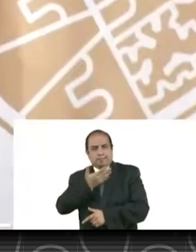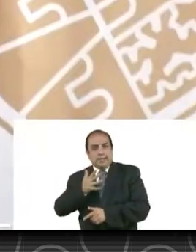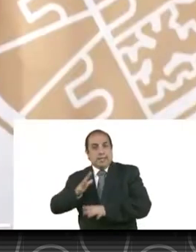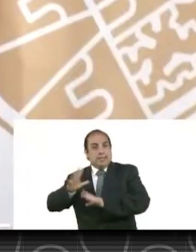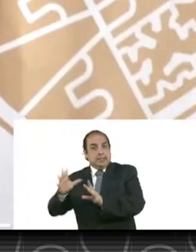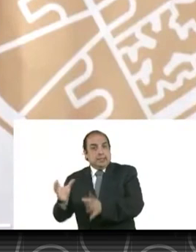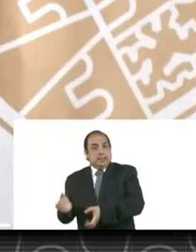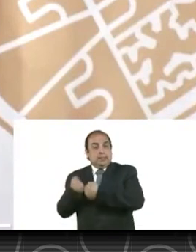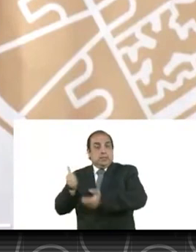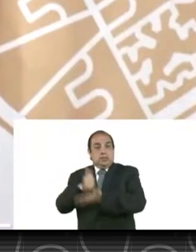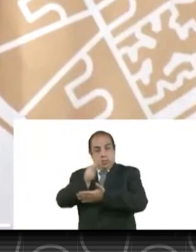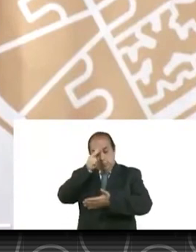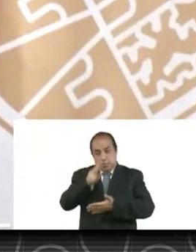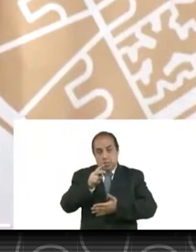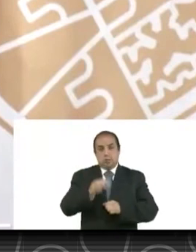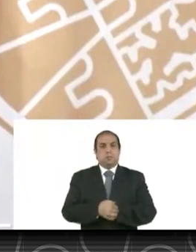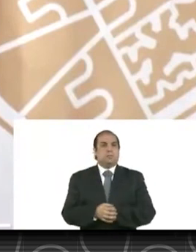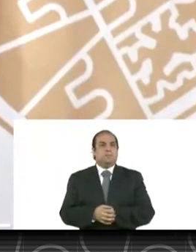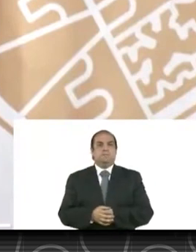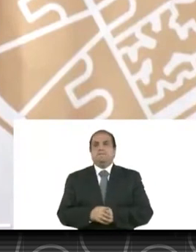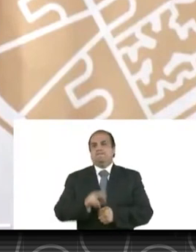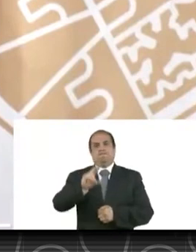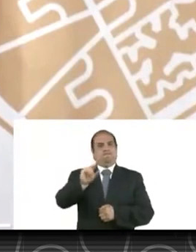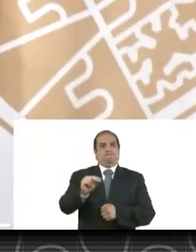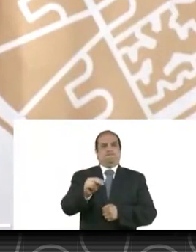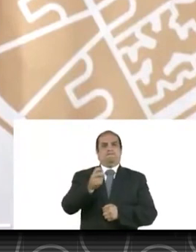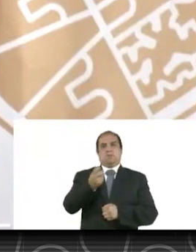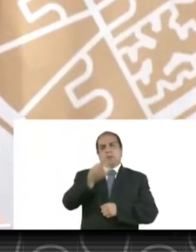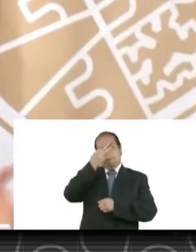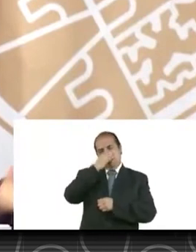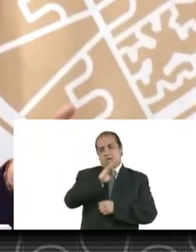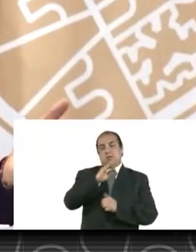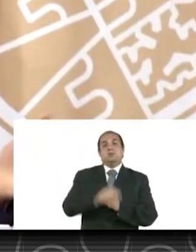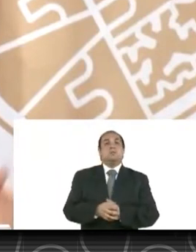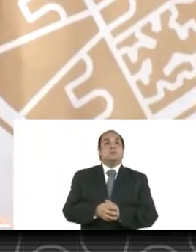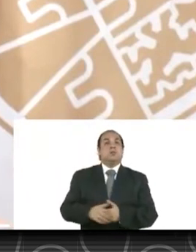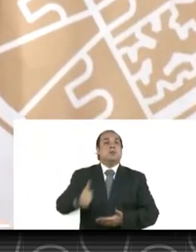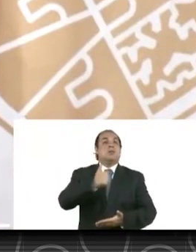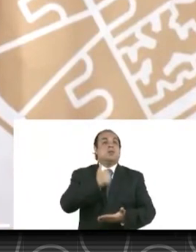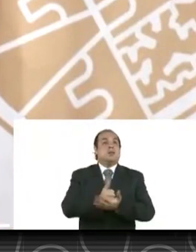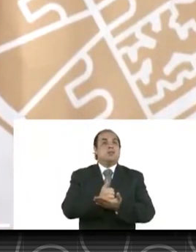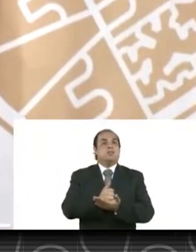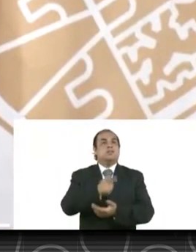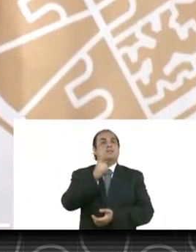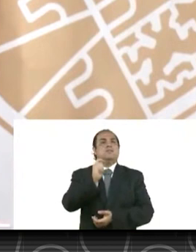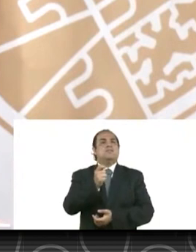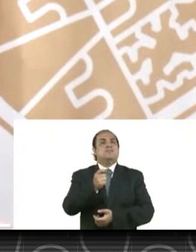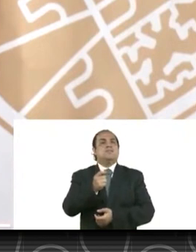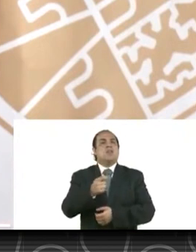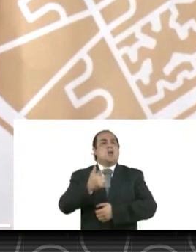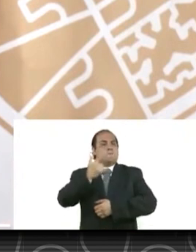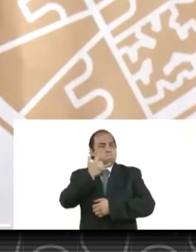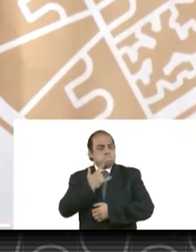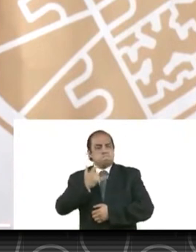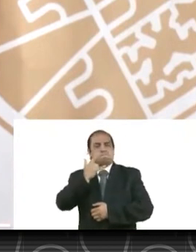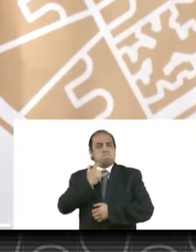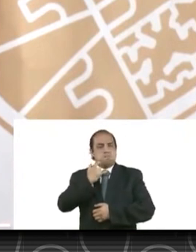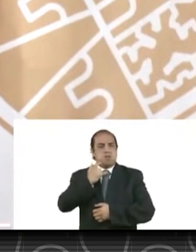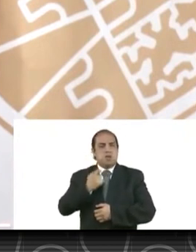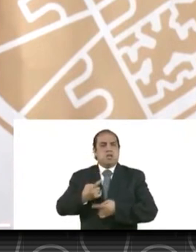apoderado de la Ciudad de México, y no hay nada más falso que eso. La ciudad es una ciudad de lucha